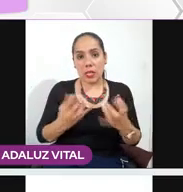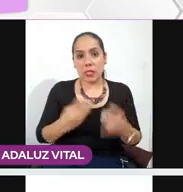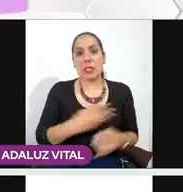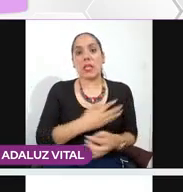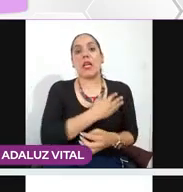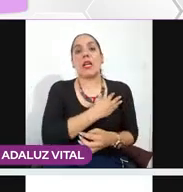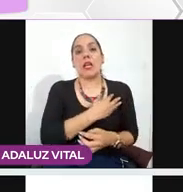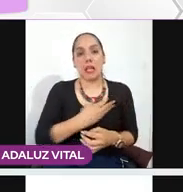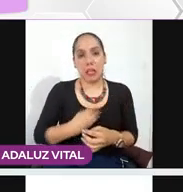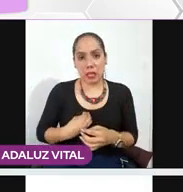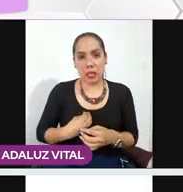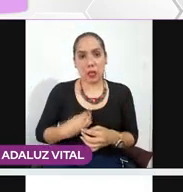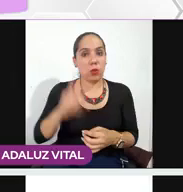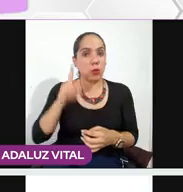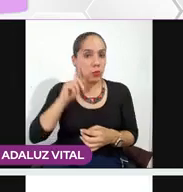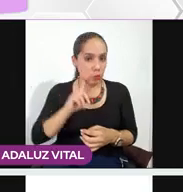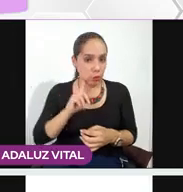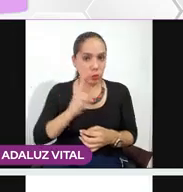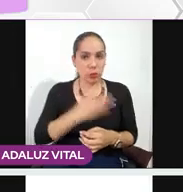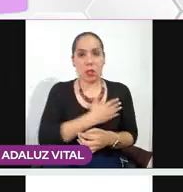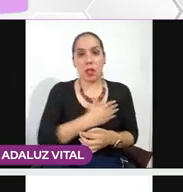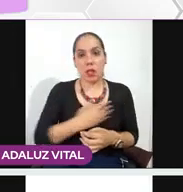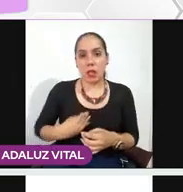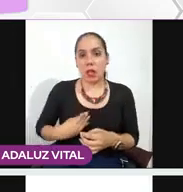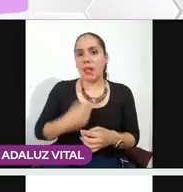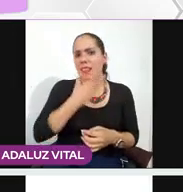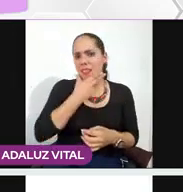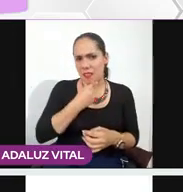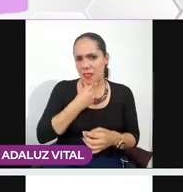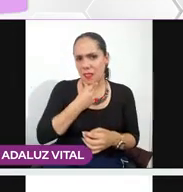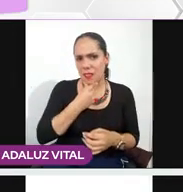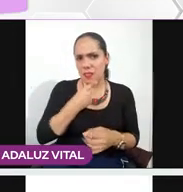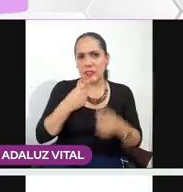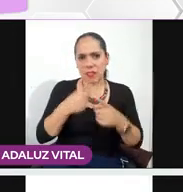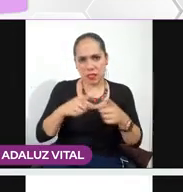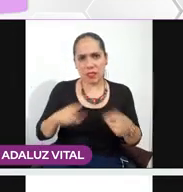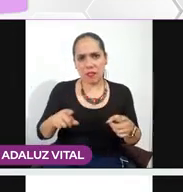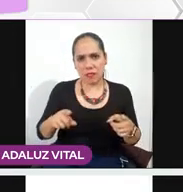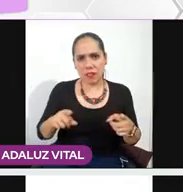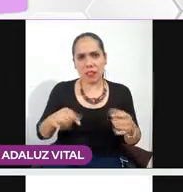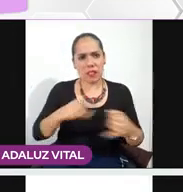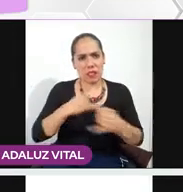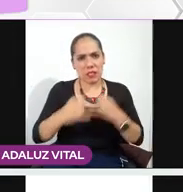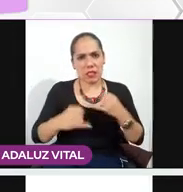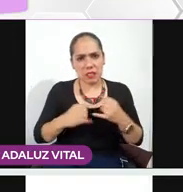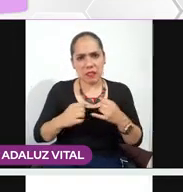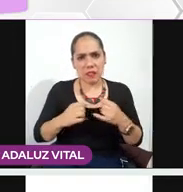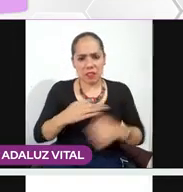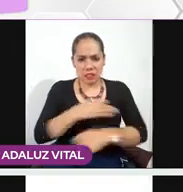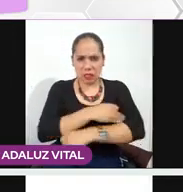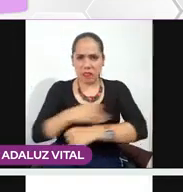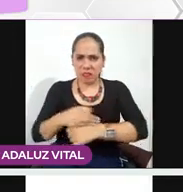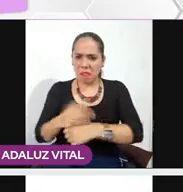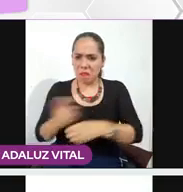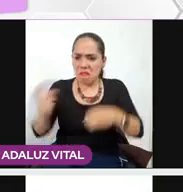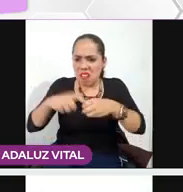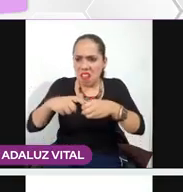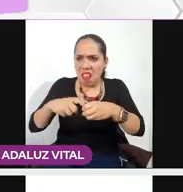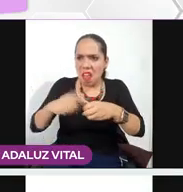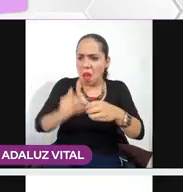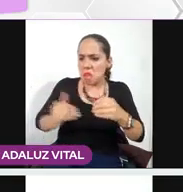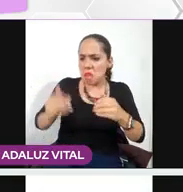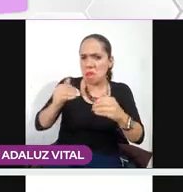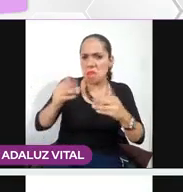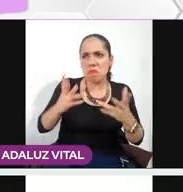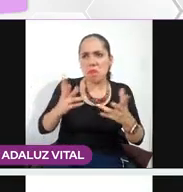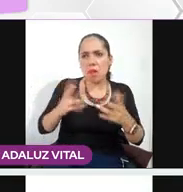una familia monoparental? Qué buena pregunta. ¿Se juegan otros roles dentro de la familia? Pues no tendría que